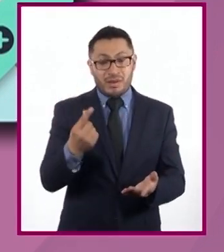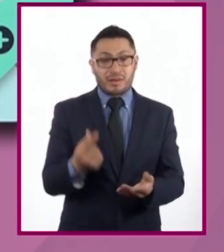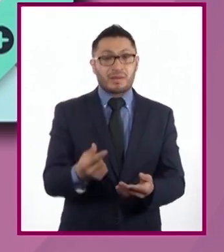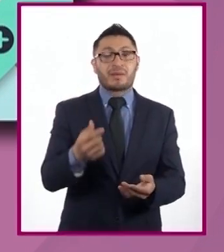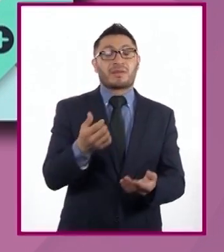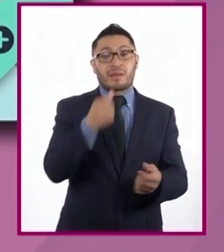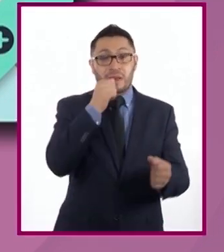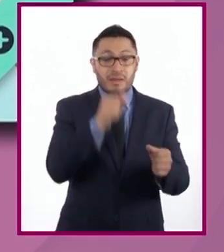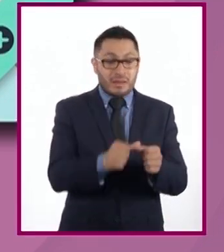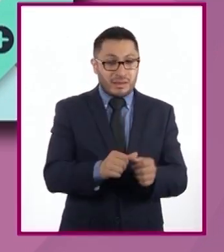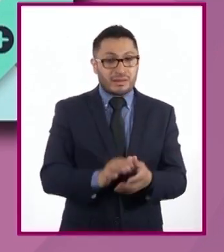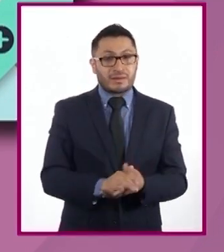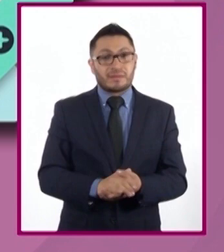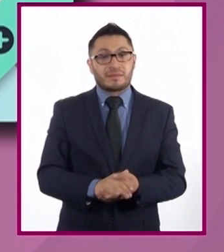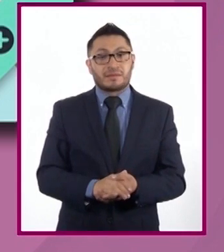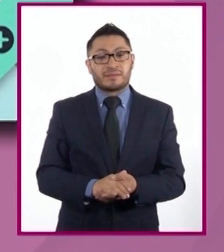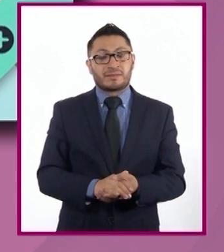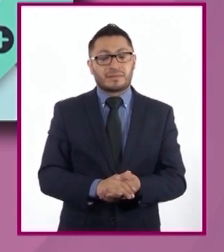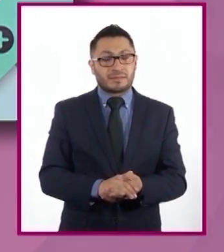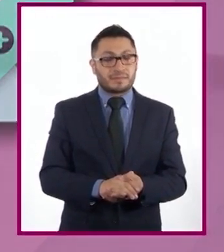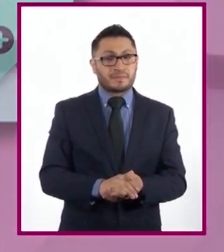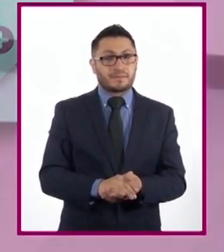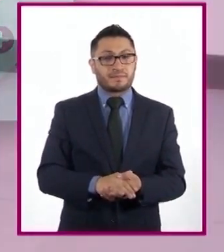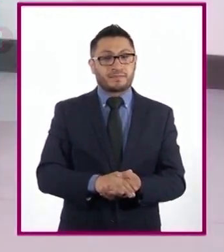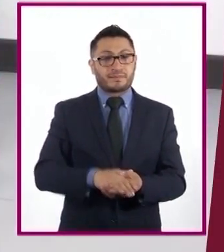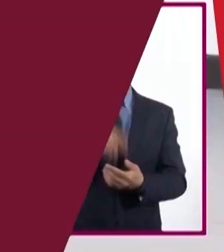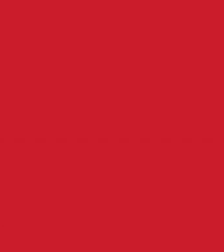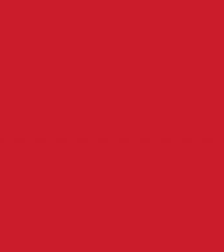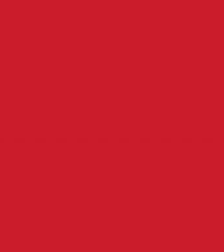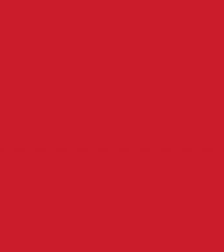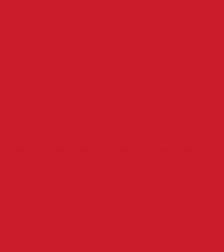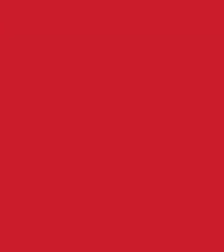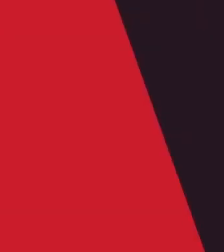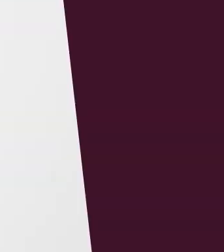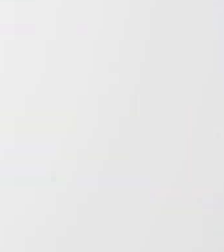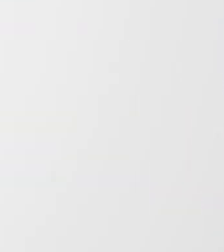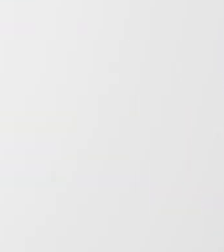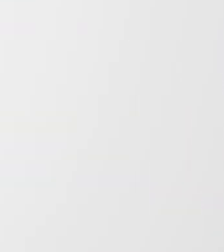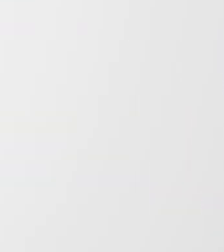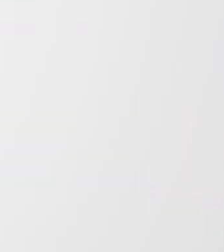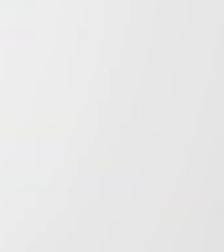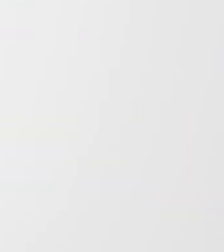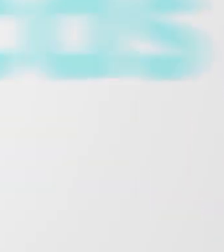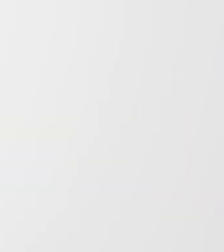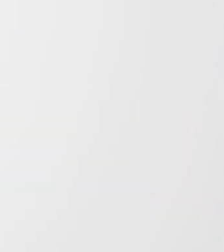que representan los vértices del triángulo. Ustedes pueden.